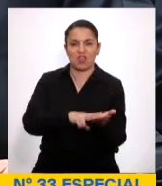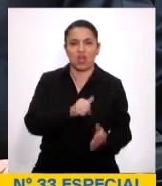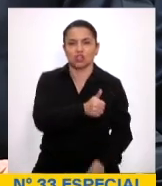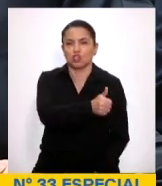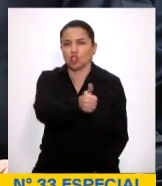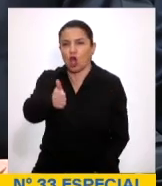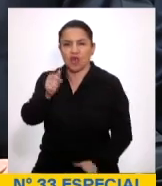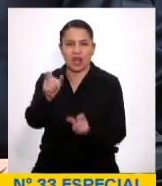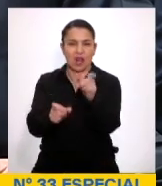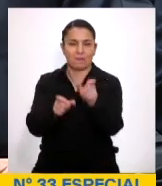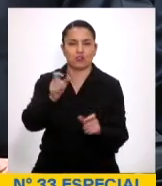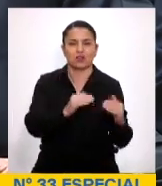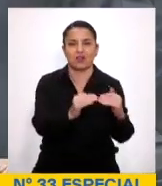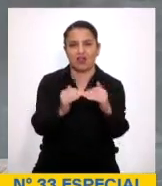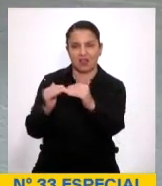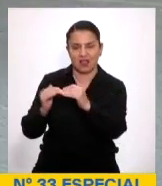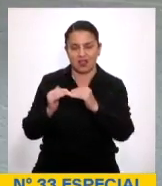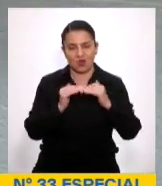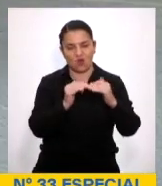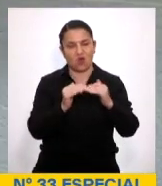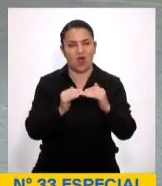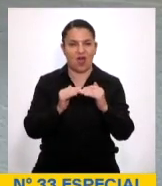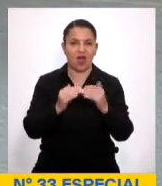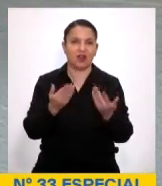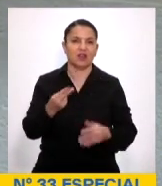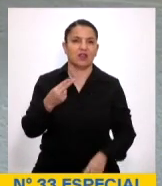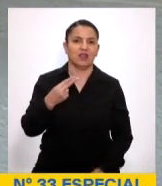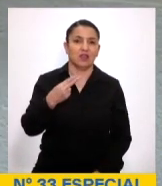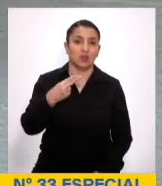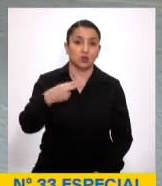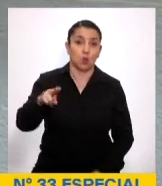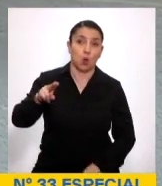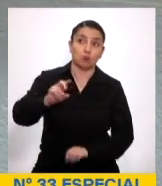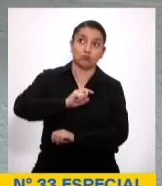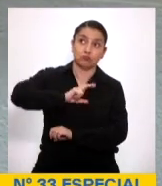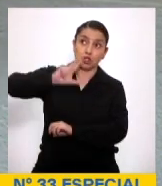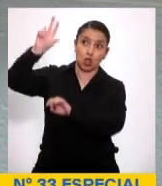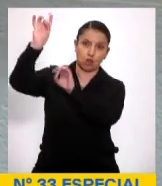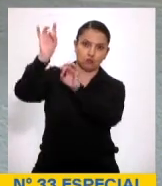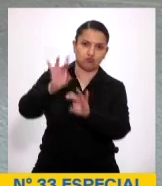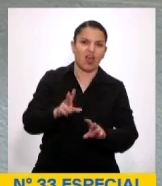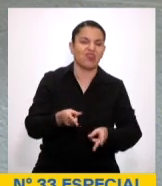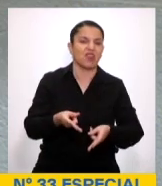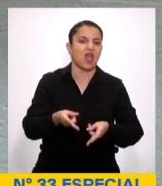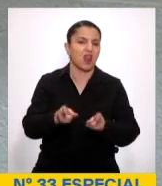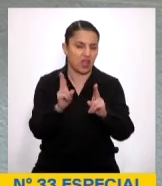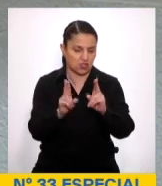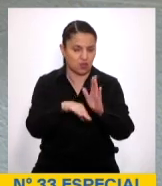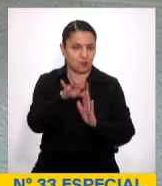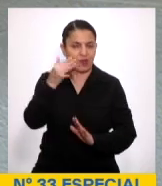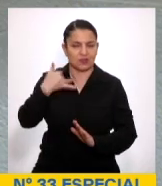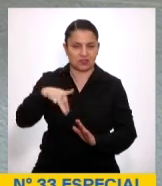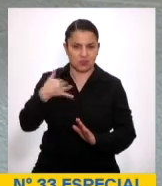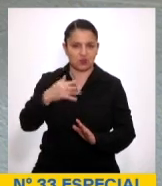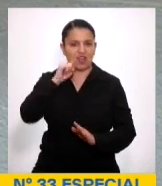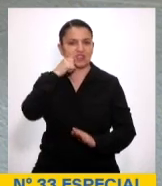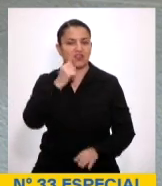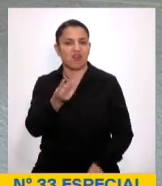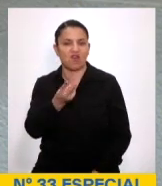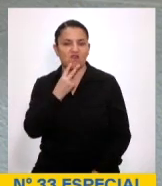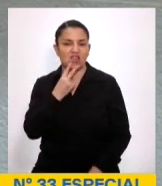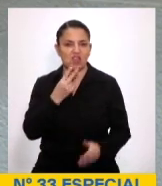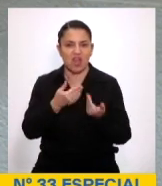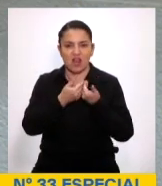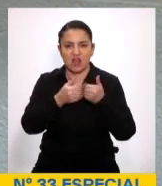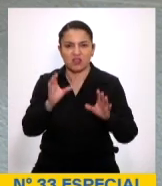son creados iguales que son dotados por su creador de ciertos derechos iables que entre estos están la vida la libertad